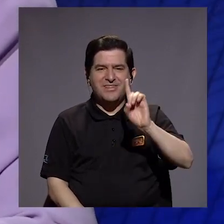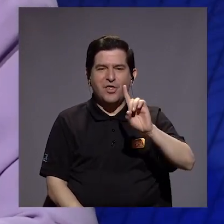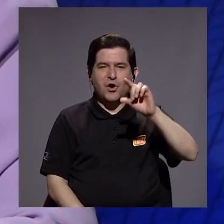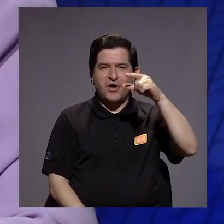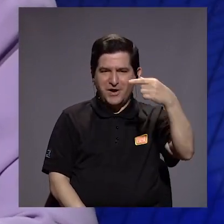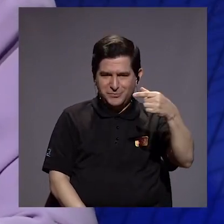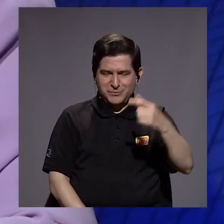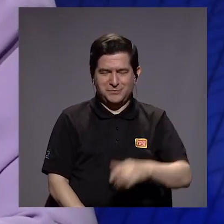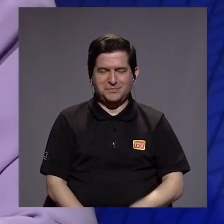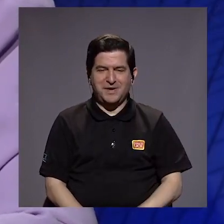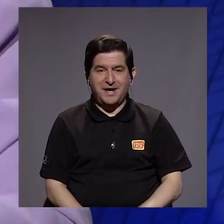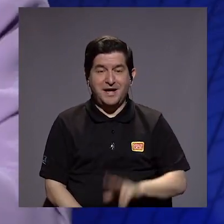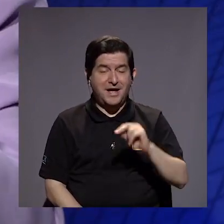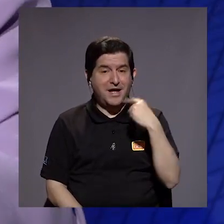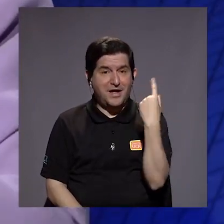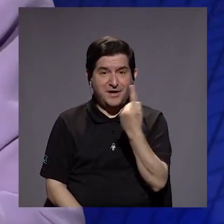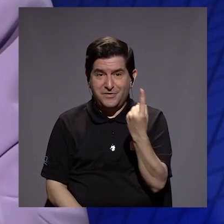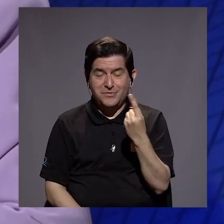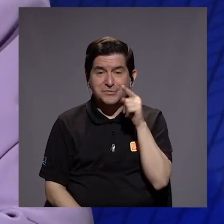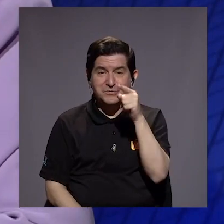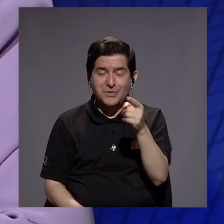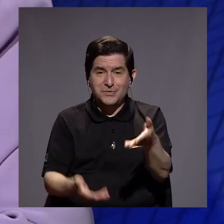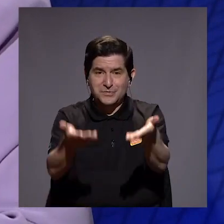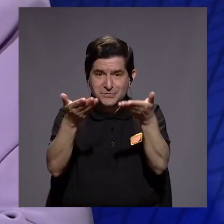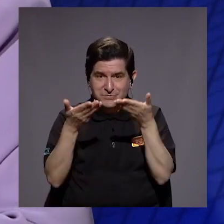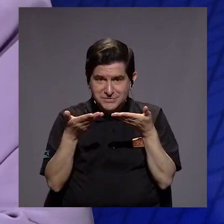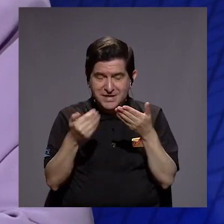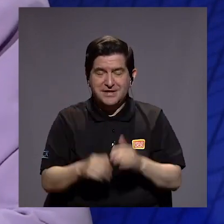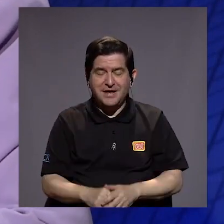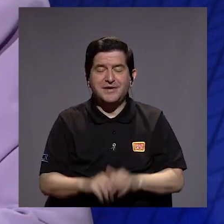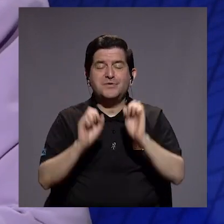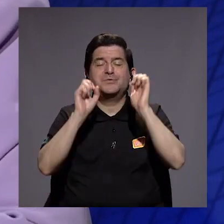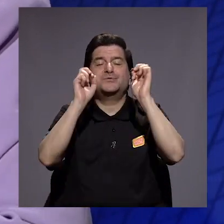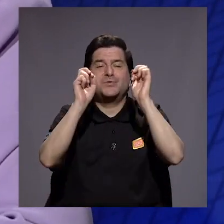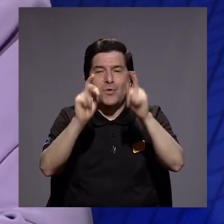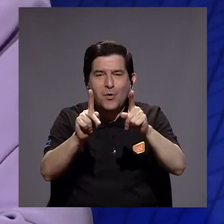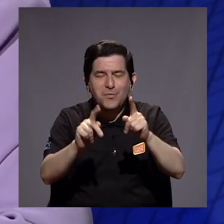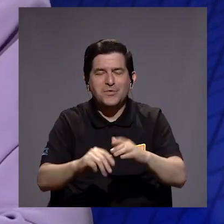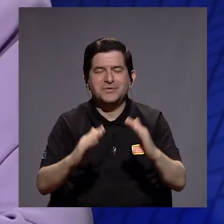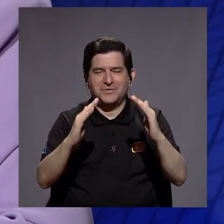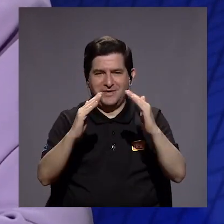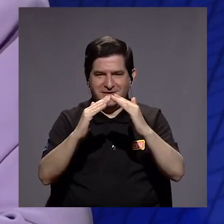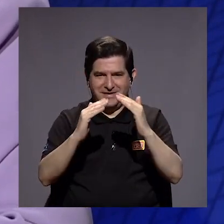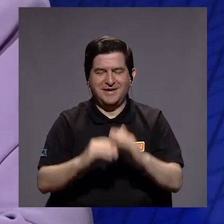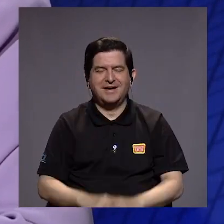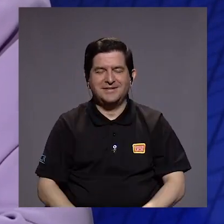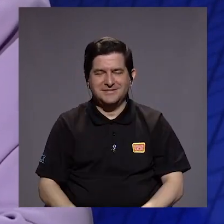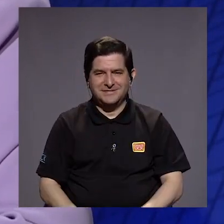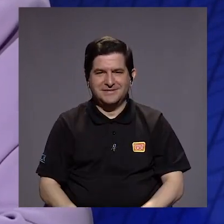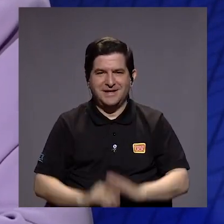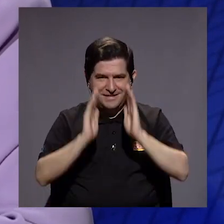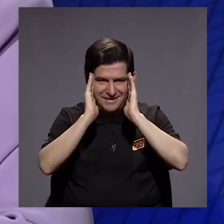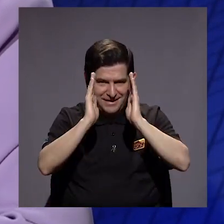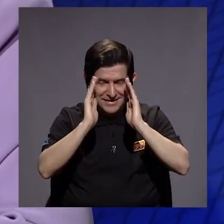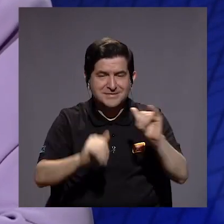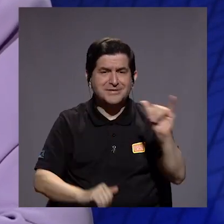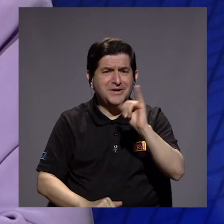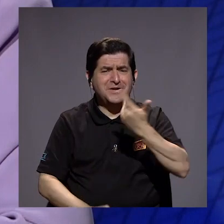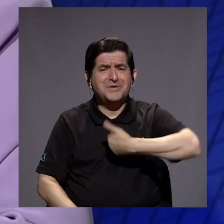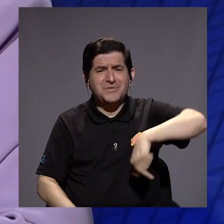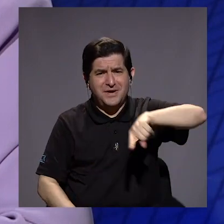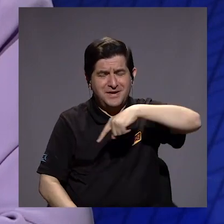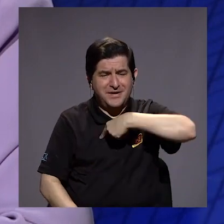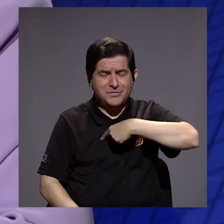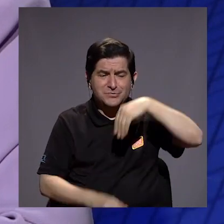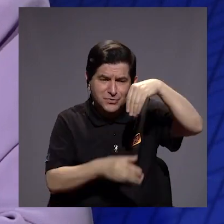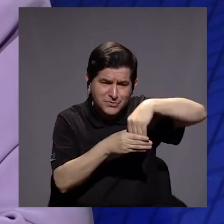doña Dora, por no solo brindarnos o abrirnos las puertas de su casa para recibirnos, sino sobre